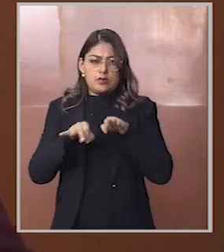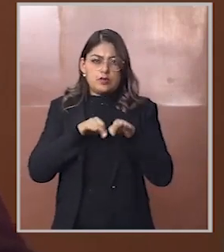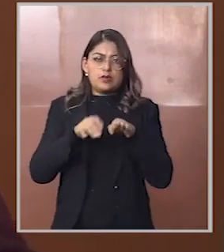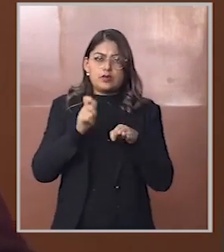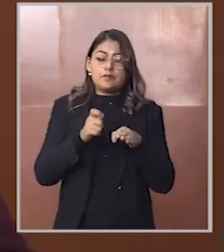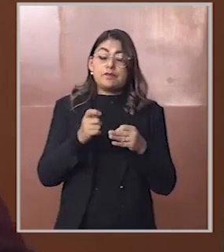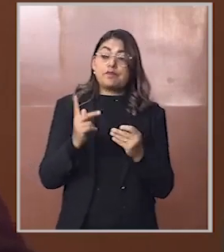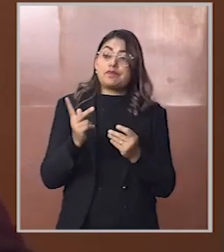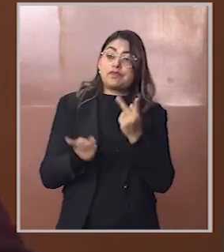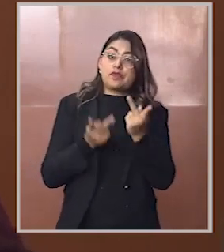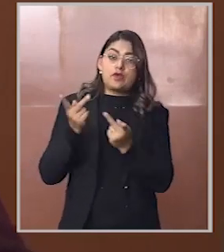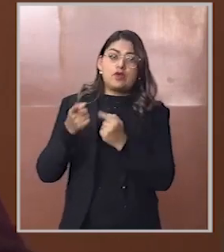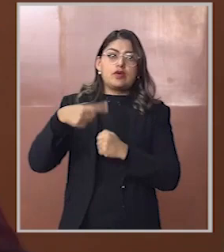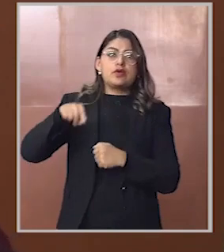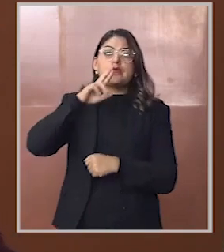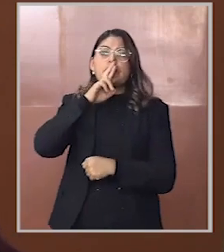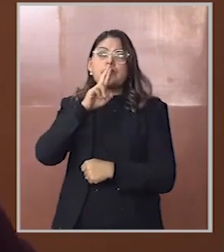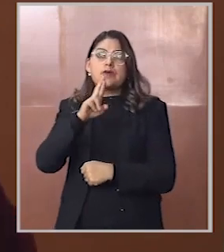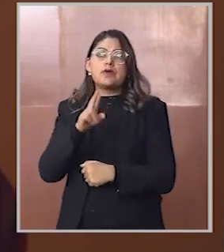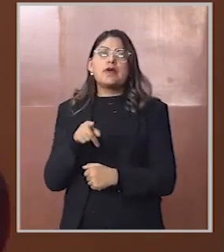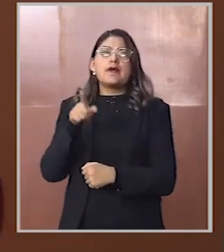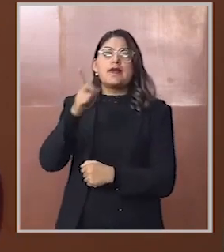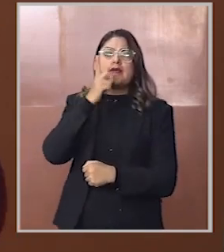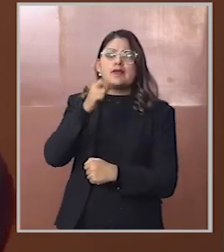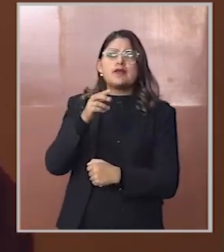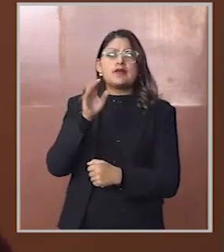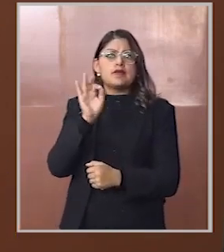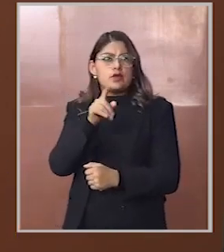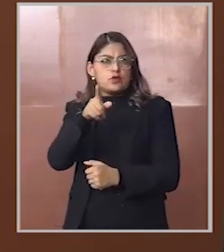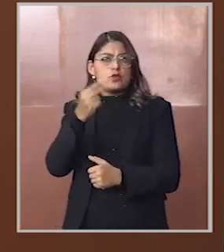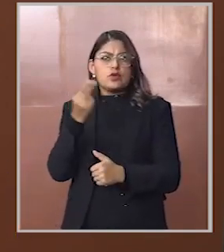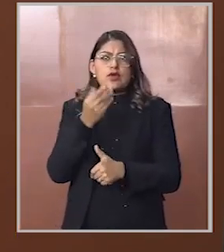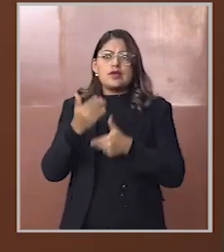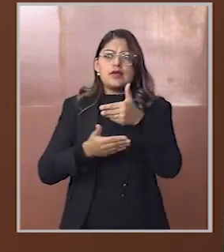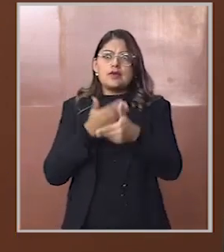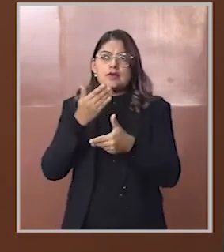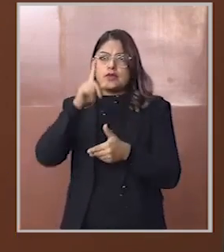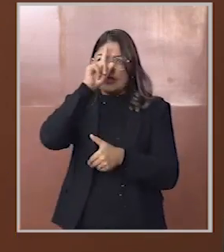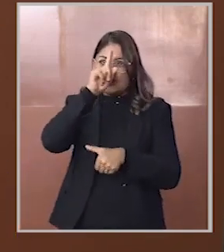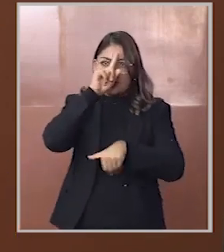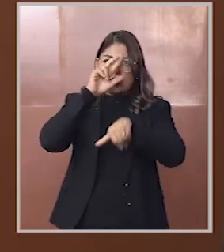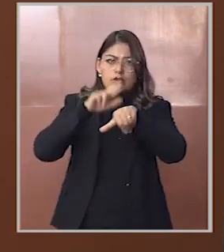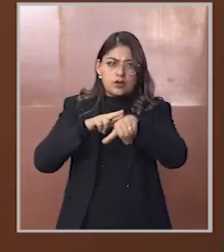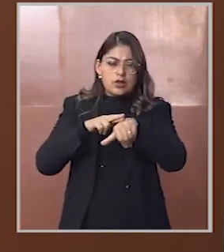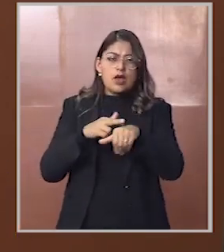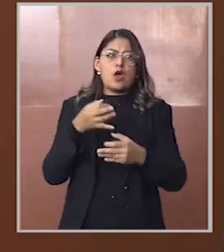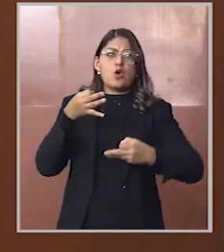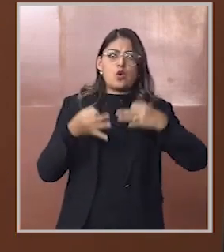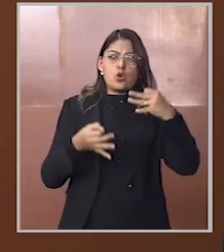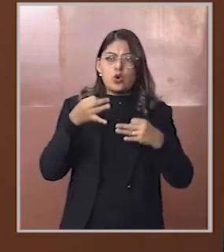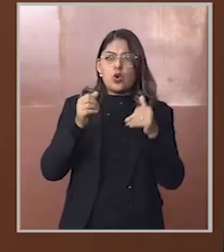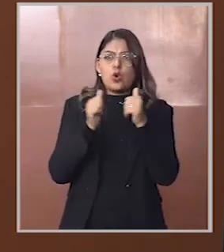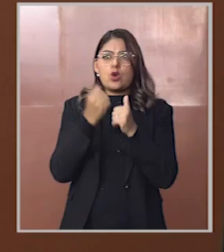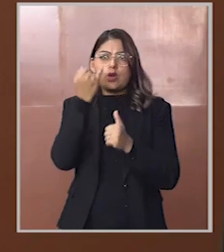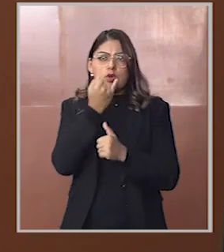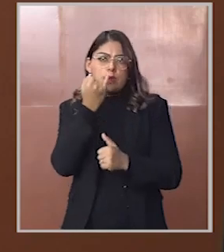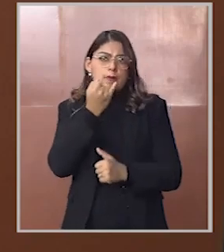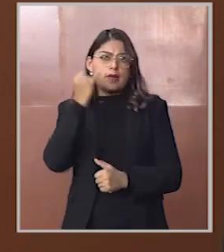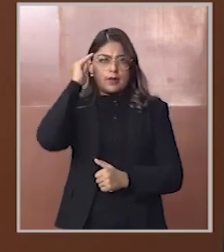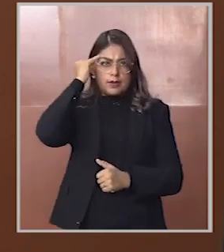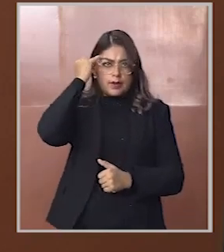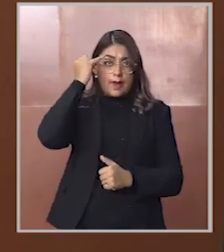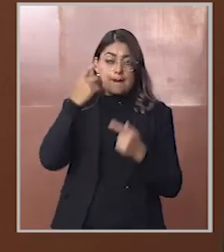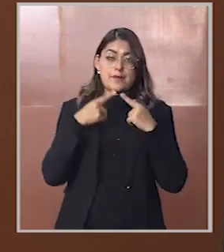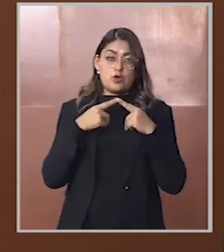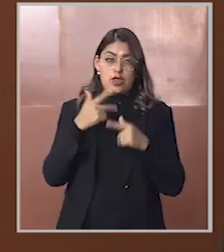pidió que indicaran si estaban capacitadas para brindar el servicio de asesoría jurídica en alguna lengua indígena un total de 13